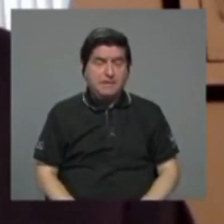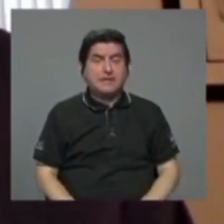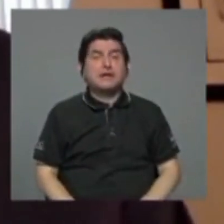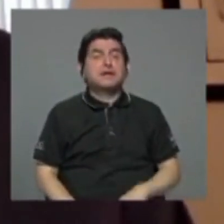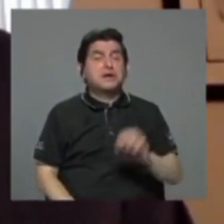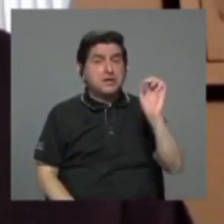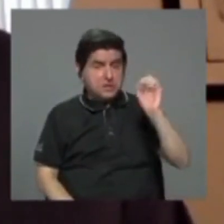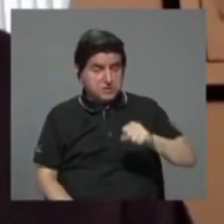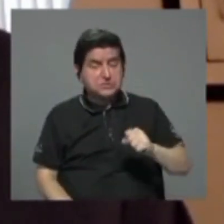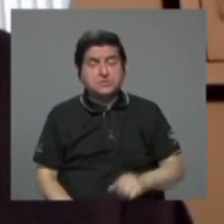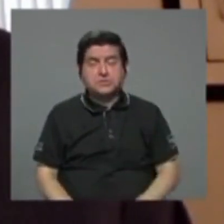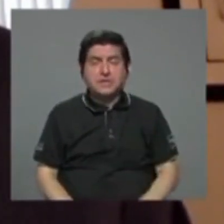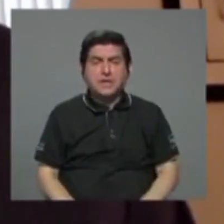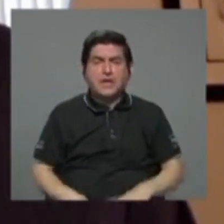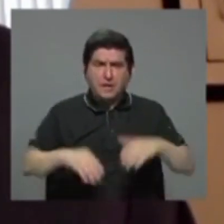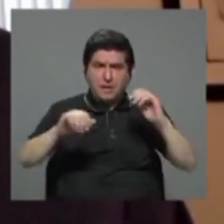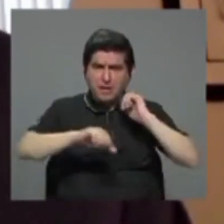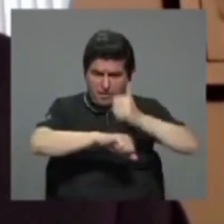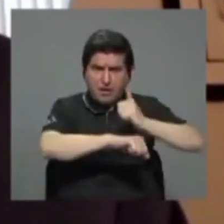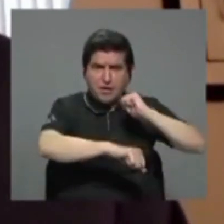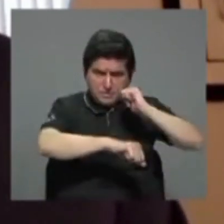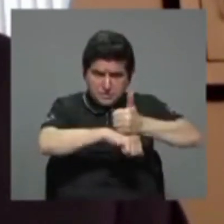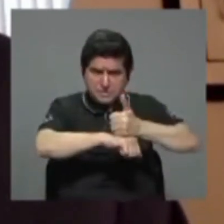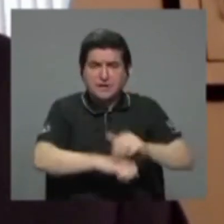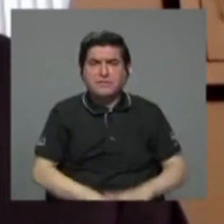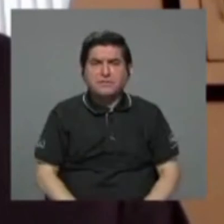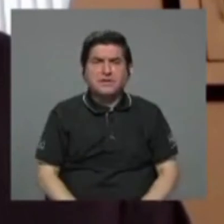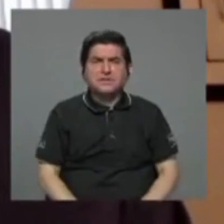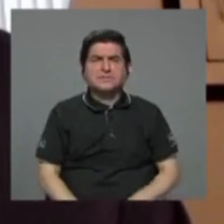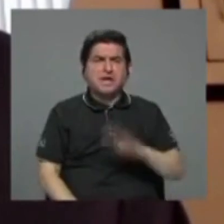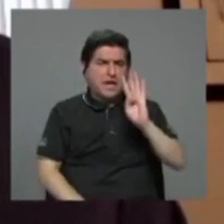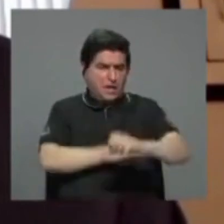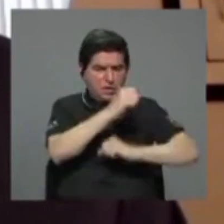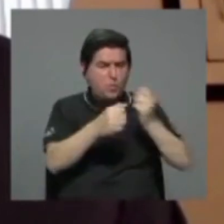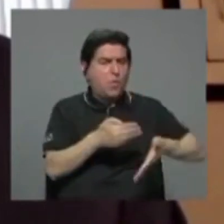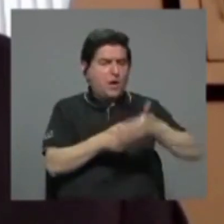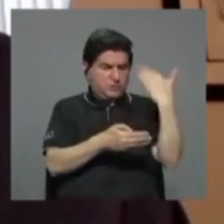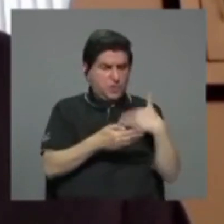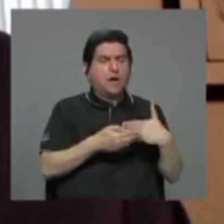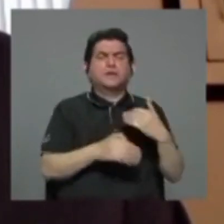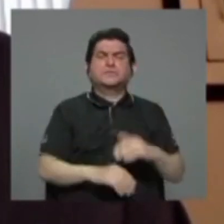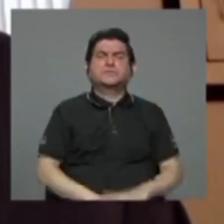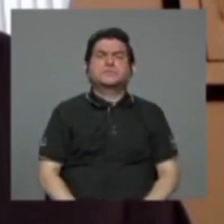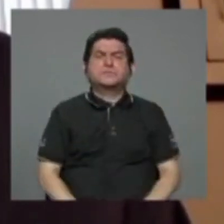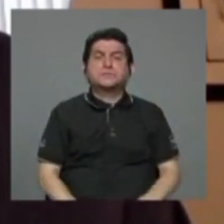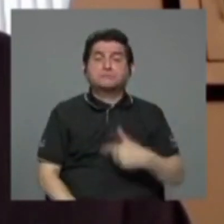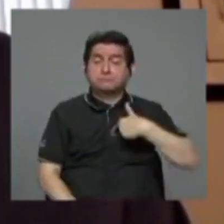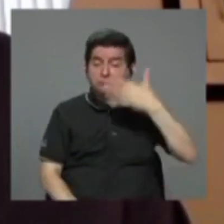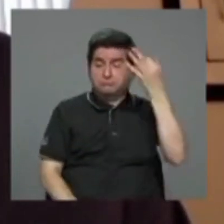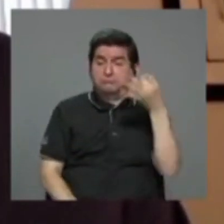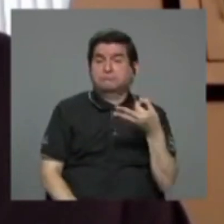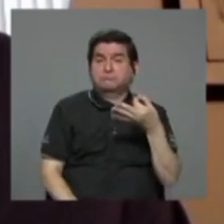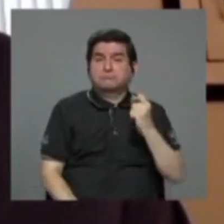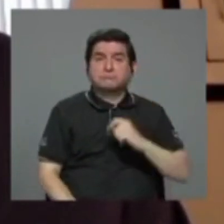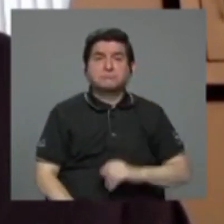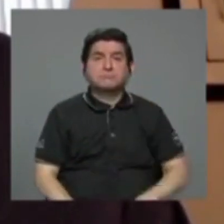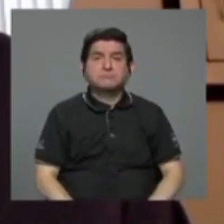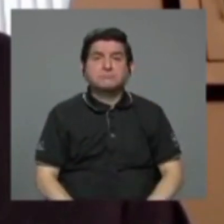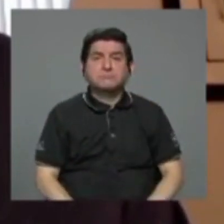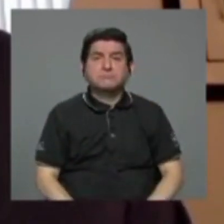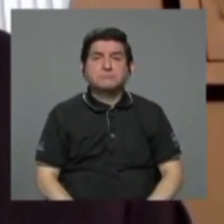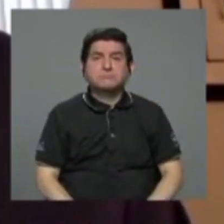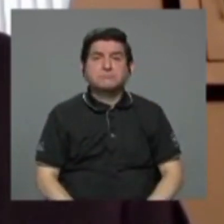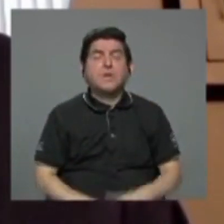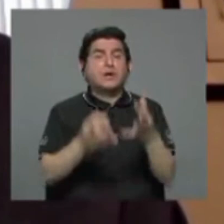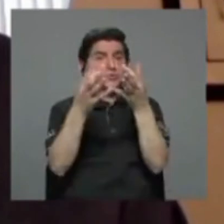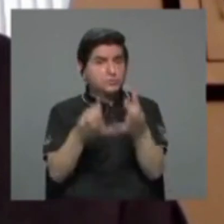pudo implementar en los 4 años pasados, y yo creo que vale